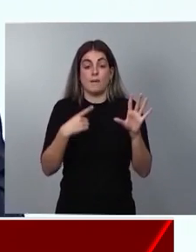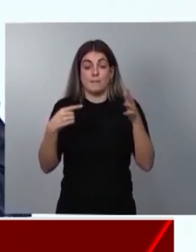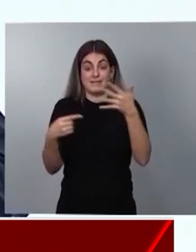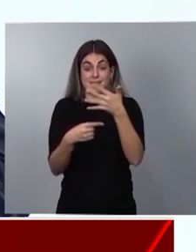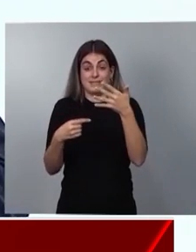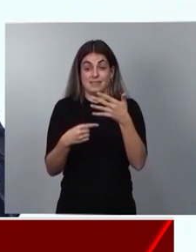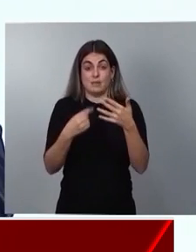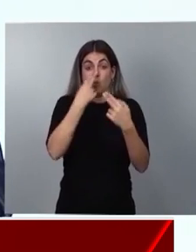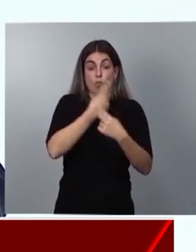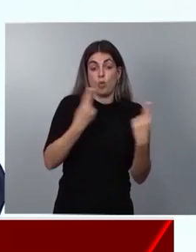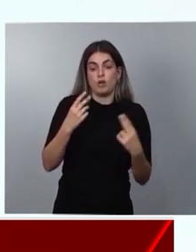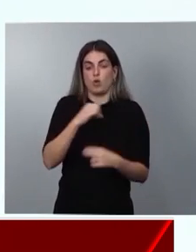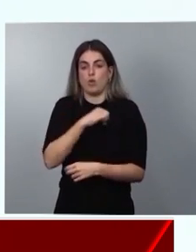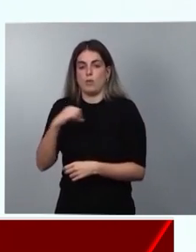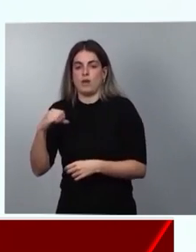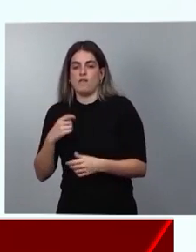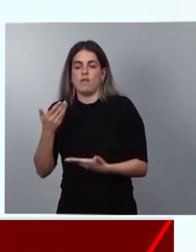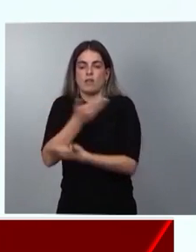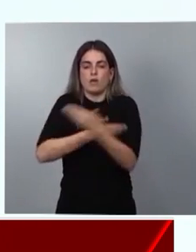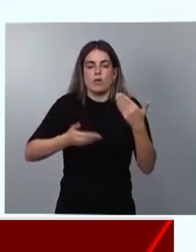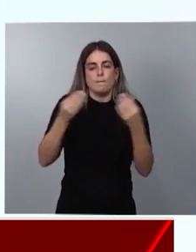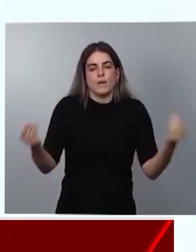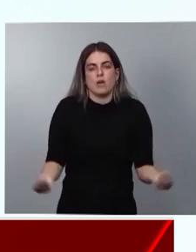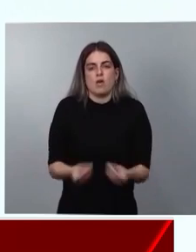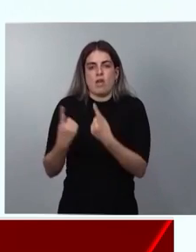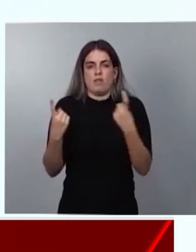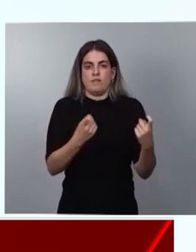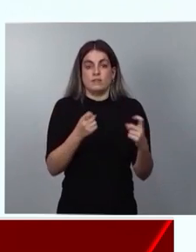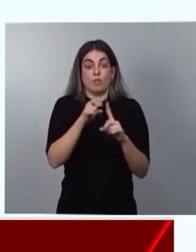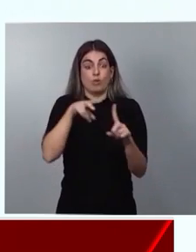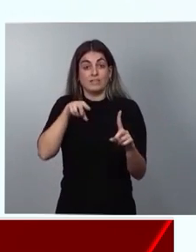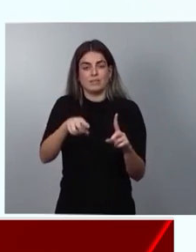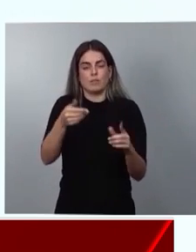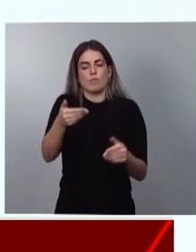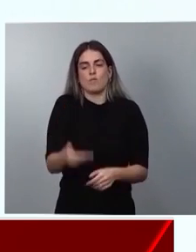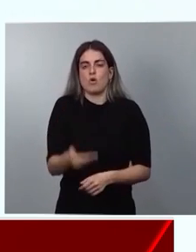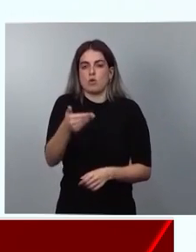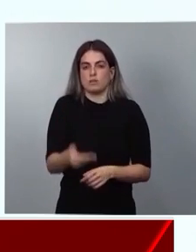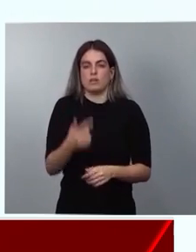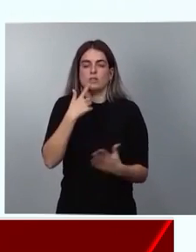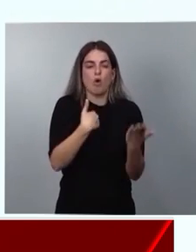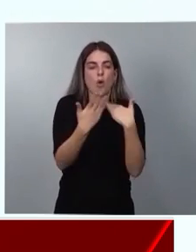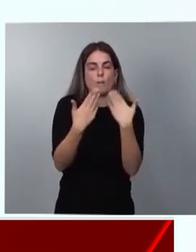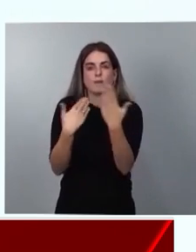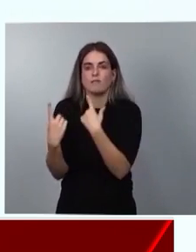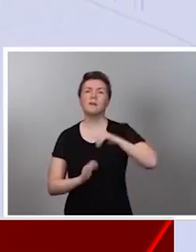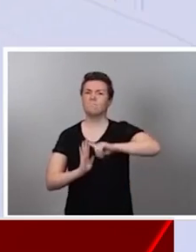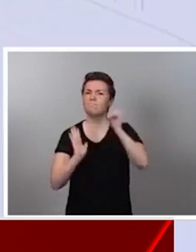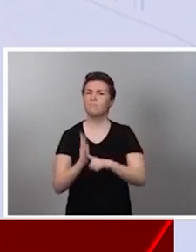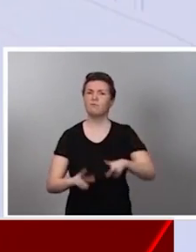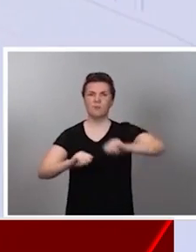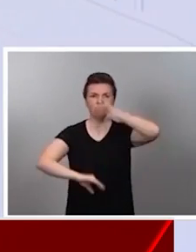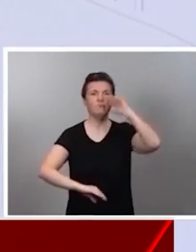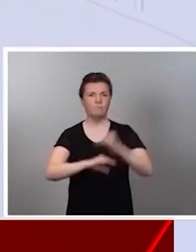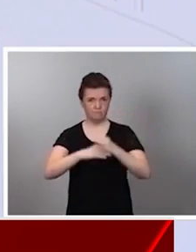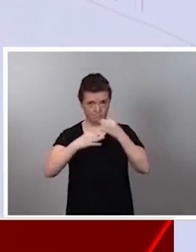el aspecto económico-social. Por ejemplo, hoy se ha conocido el dato del INE, que solamente llega hasta el 2019, ¿no? Pero